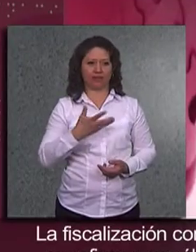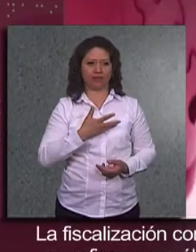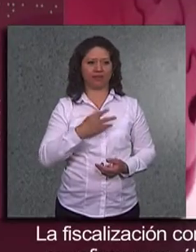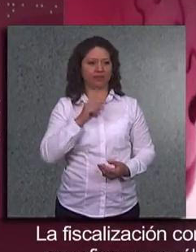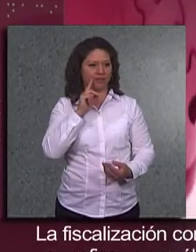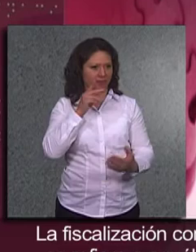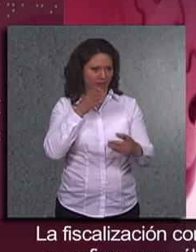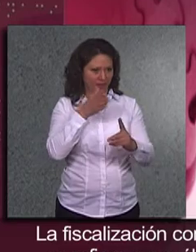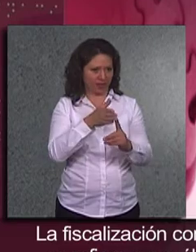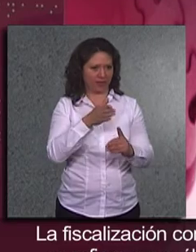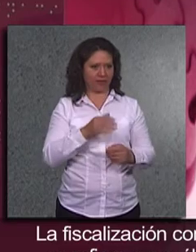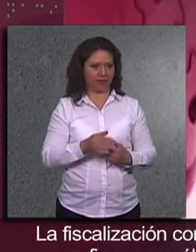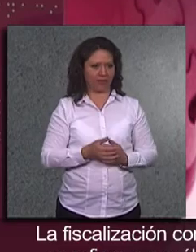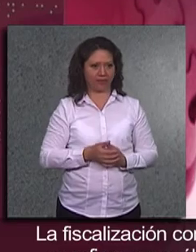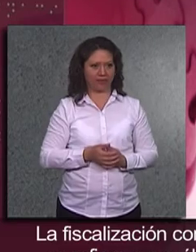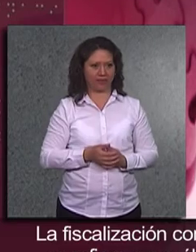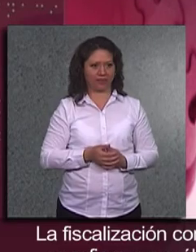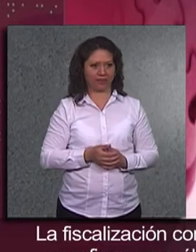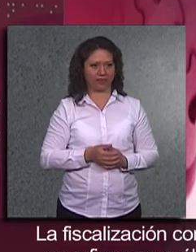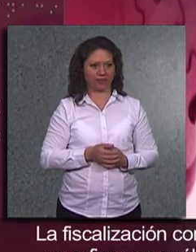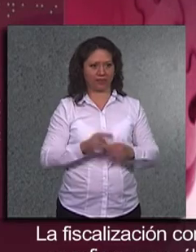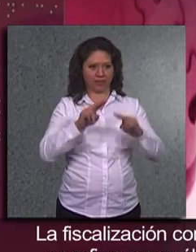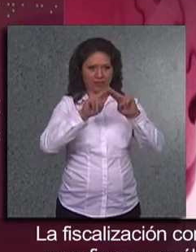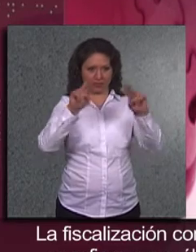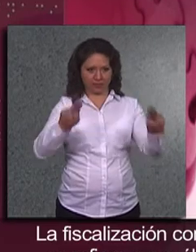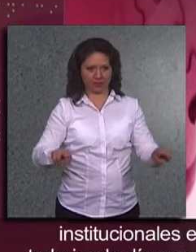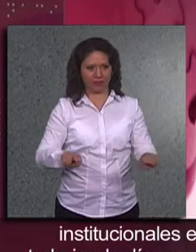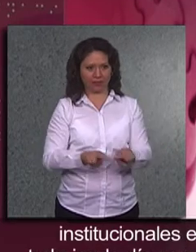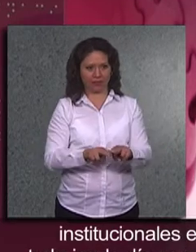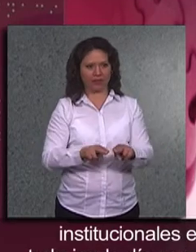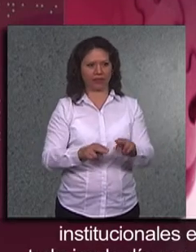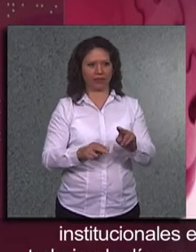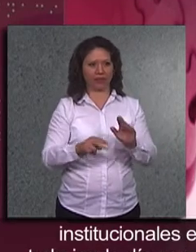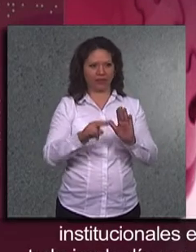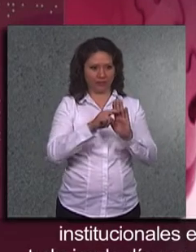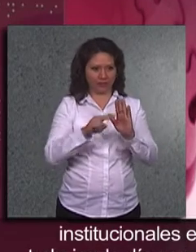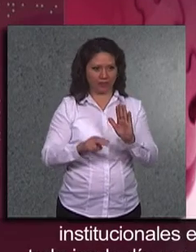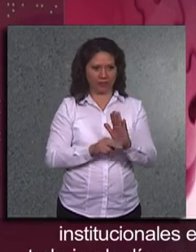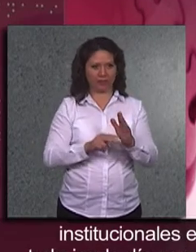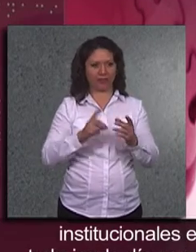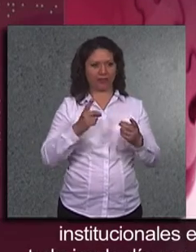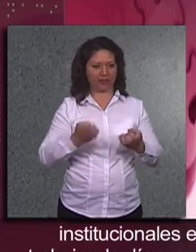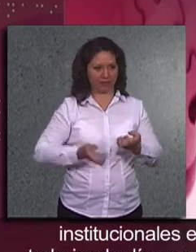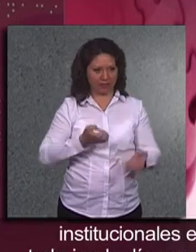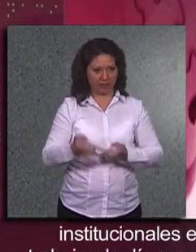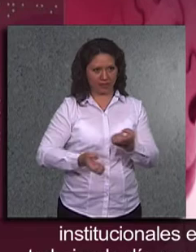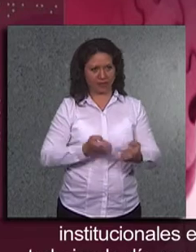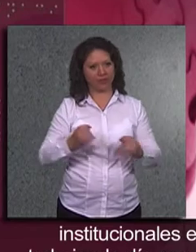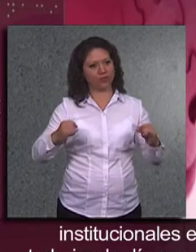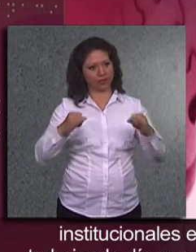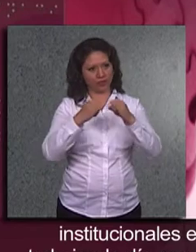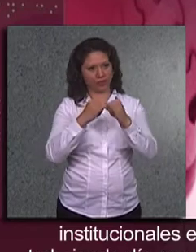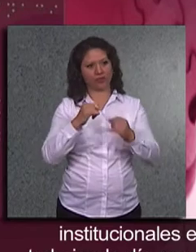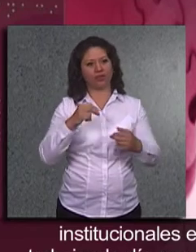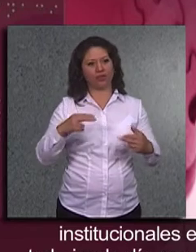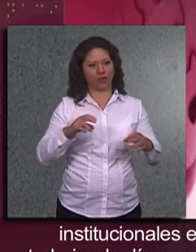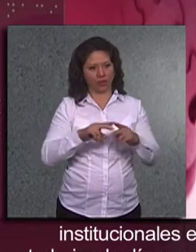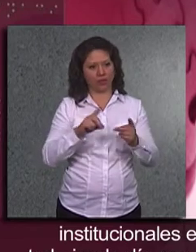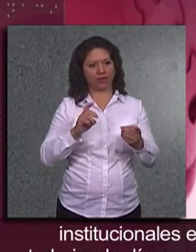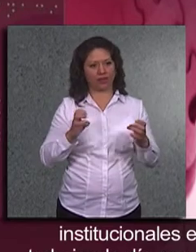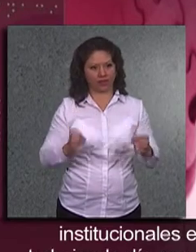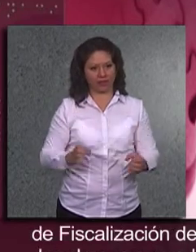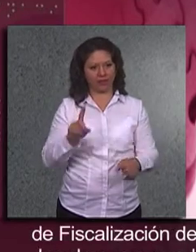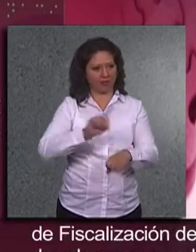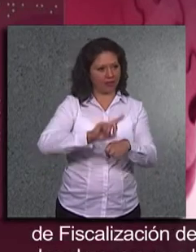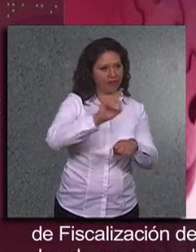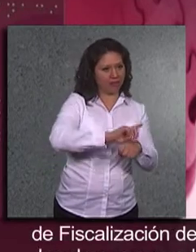se refiere a que el estándar de prácticas institucionales en las cuales estamos trabajando día con día en